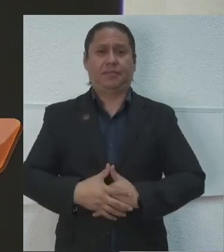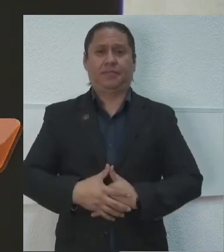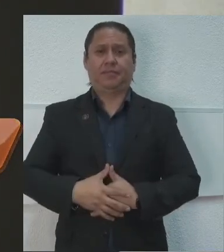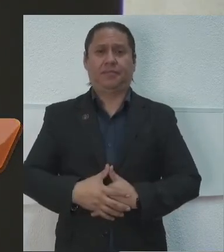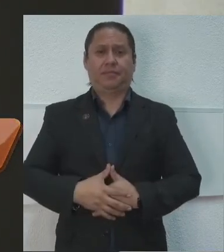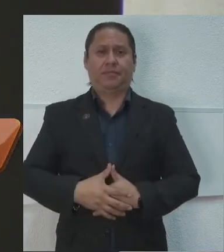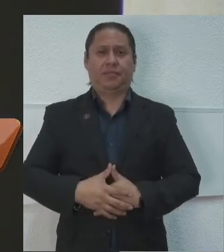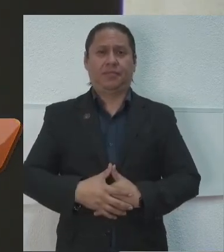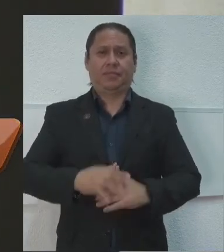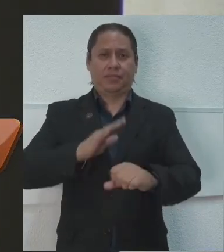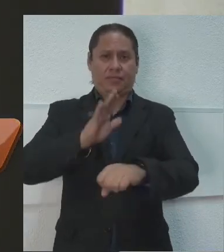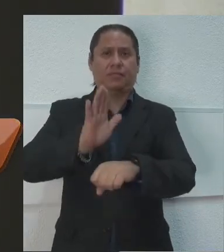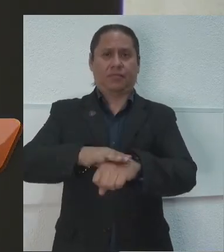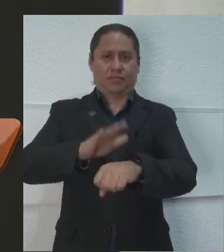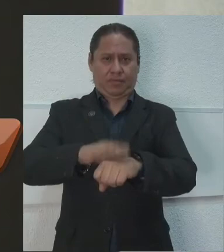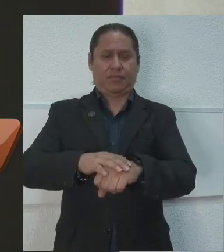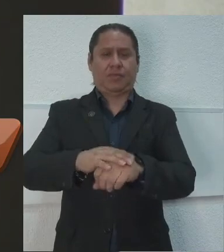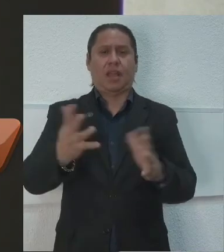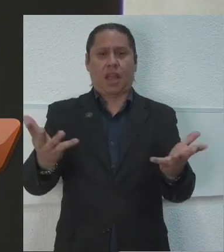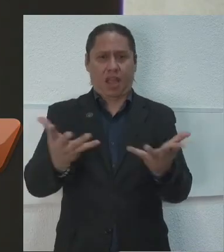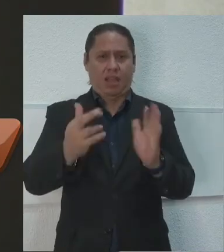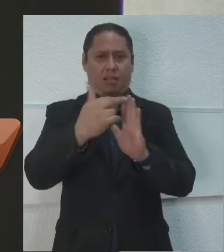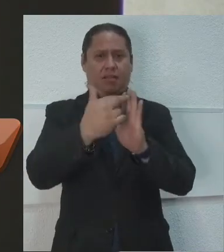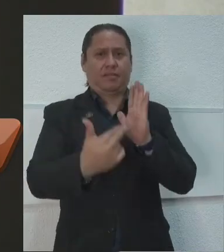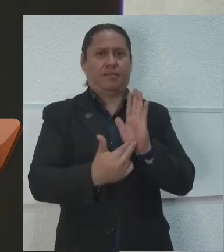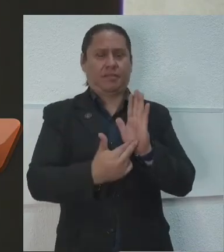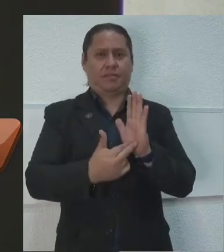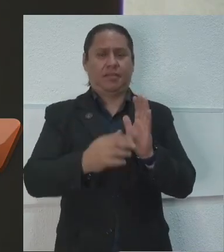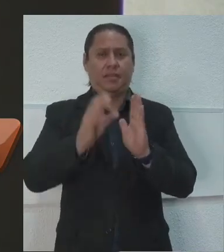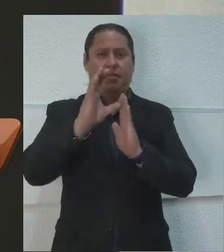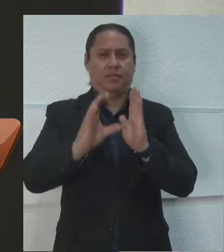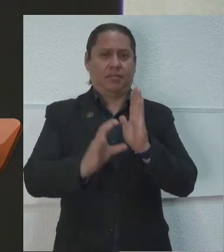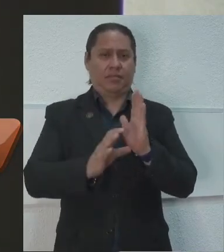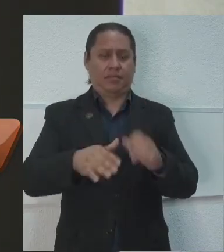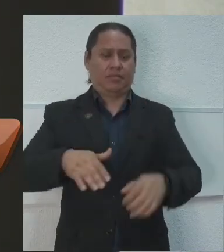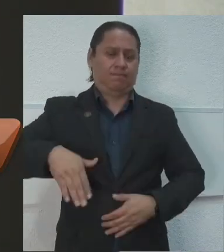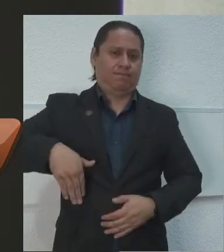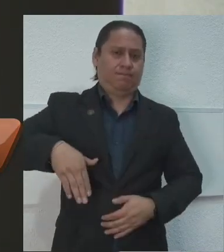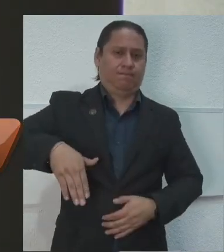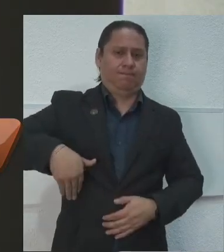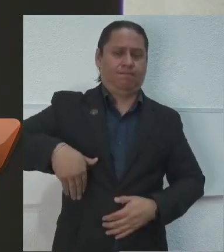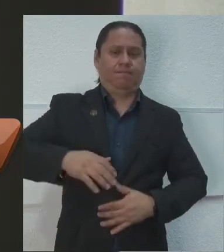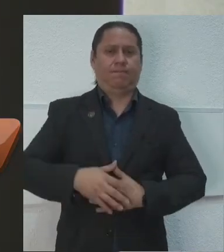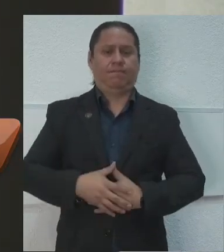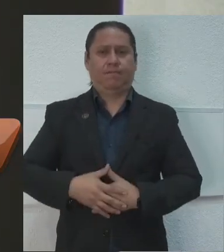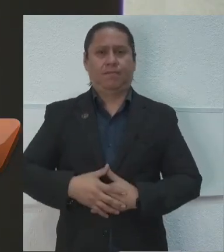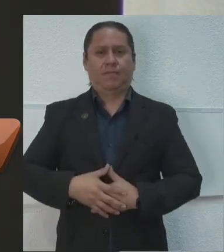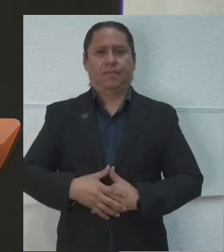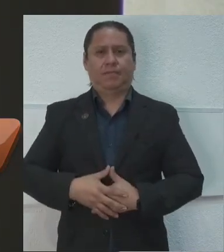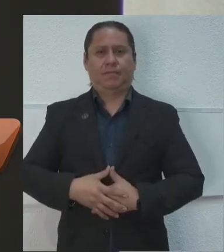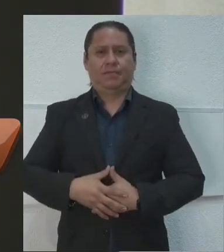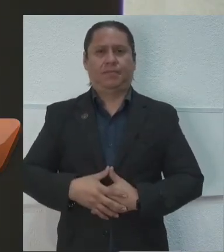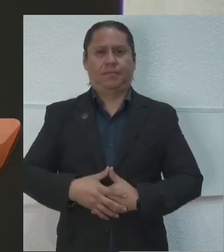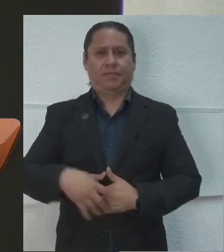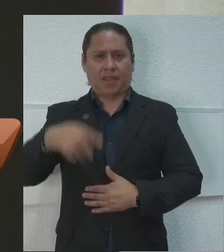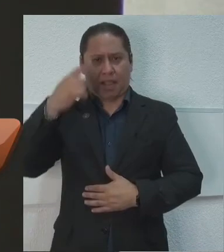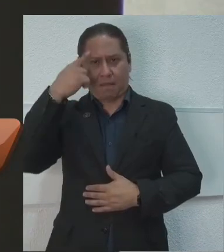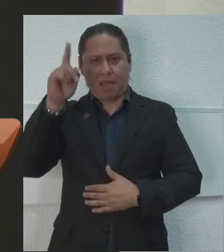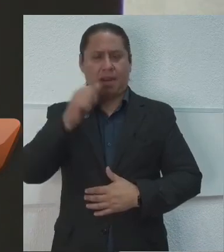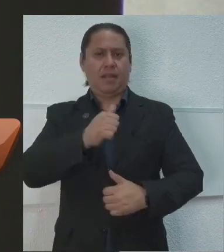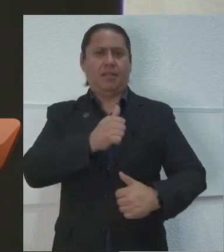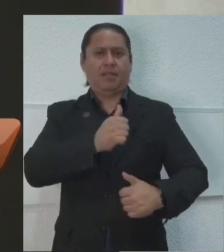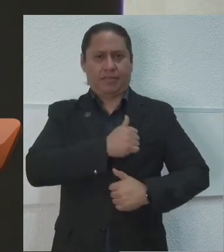se hizo una reforma constitucional hace muy poco para que las Fuerzas